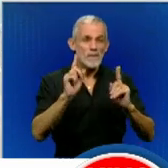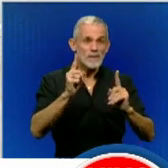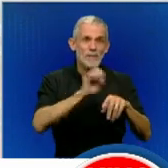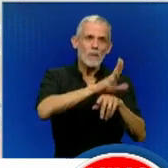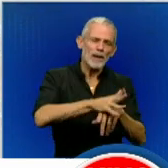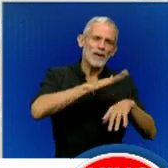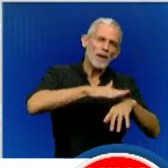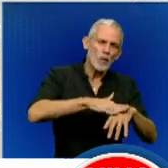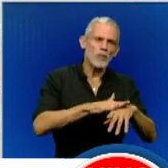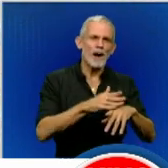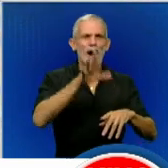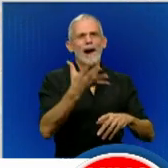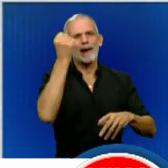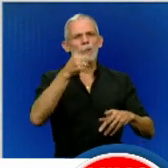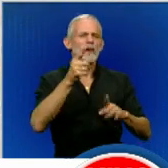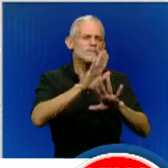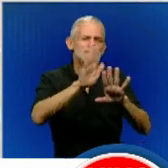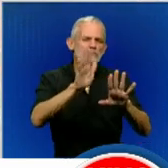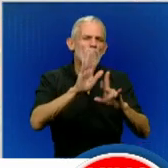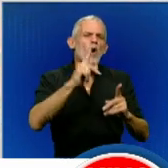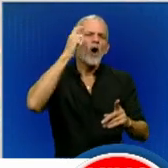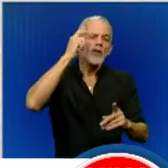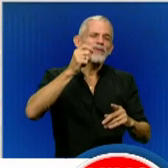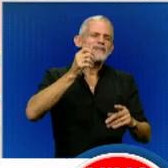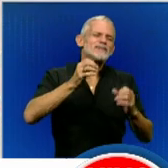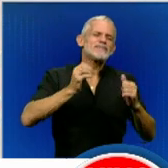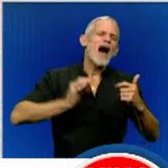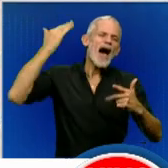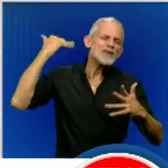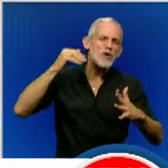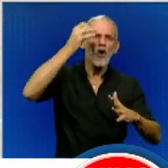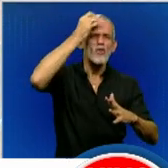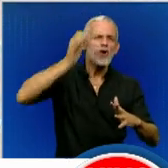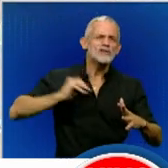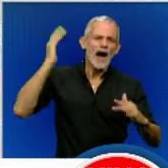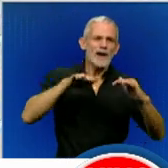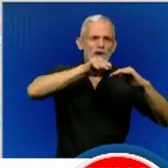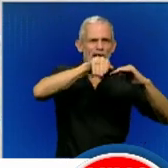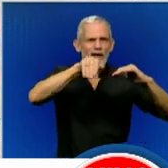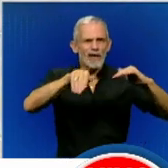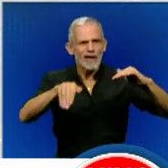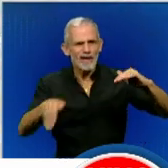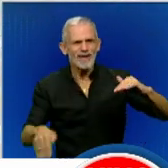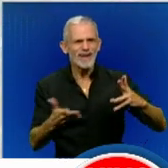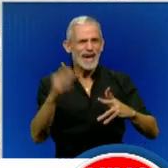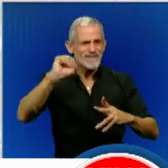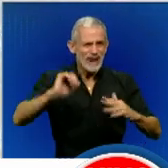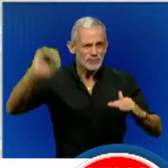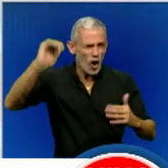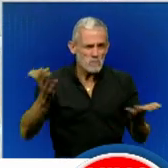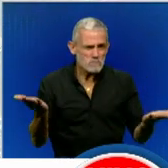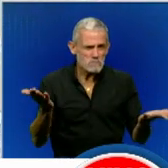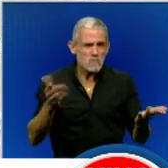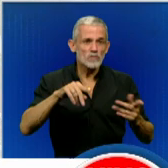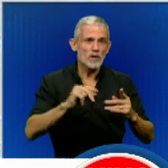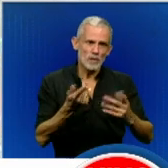pandemia sino por lo menos los 10-12 años hacia atrás que venimos con el tratamiento caída de la producción con alta inflación que lo único que han